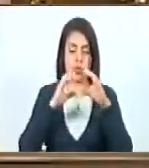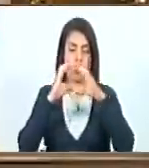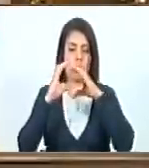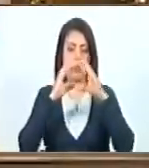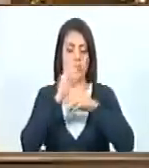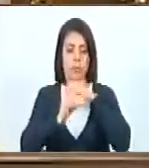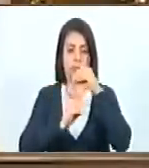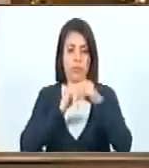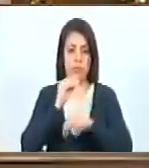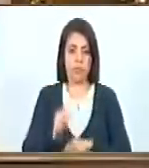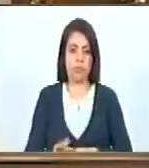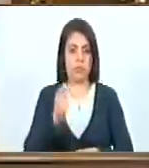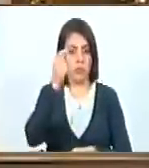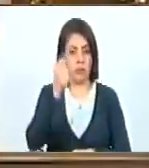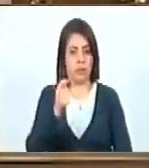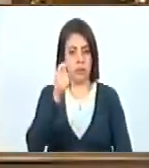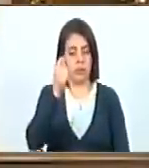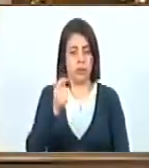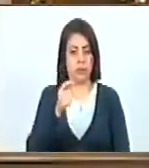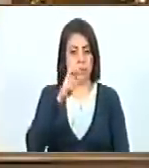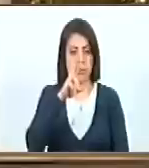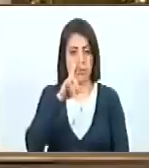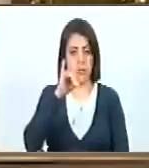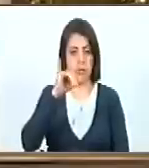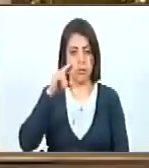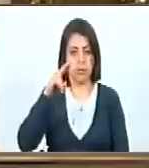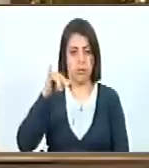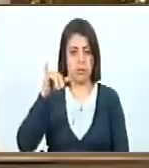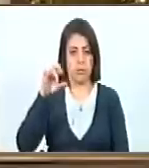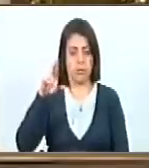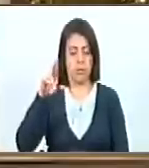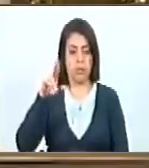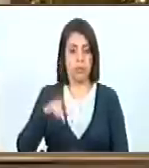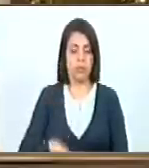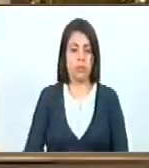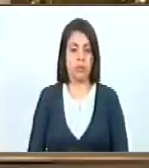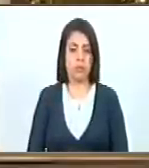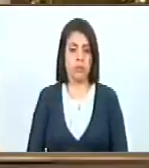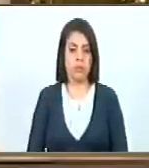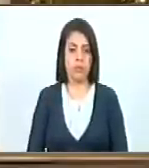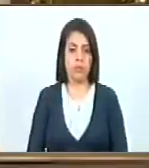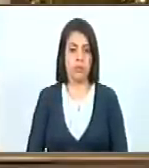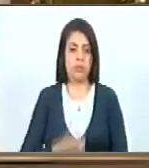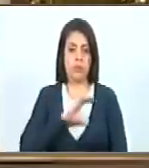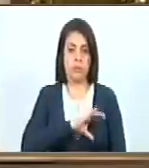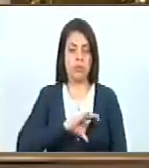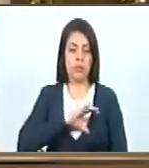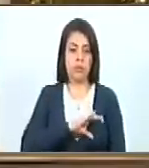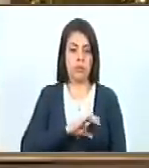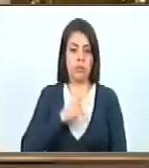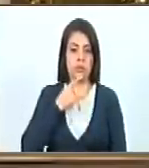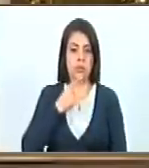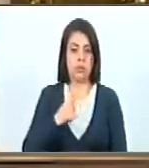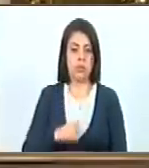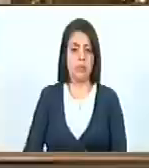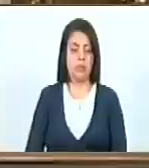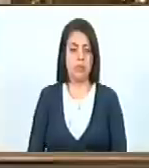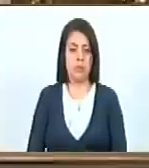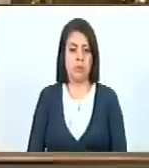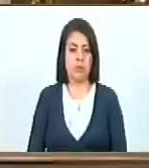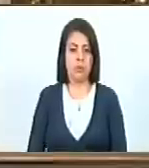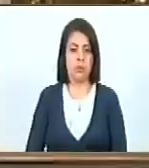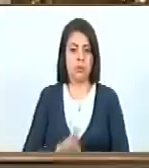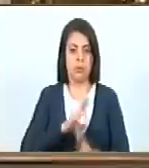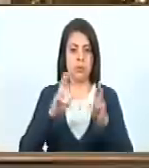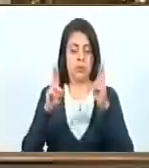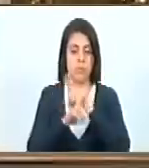comunicación suscrita por el diputado Rigel Sergen de la Comisión Especial de la